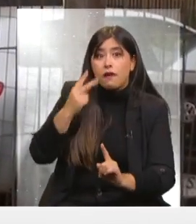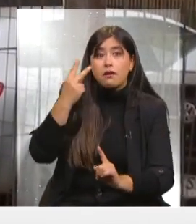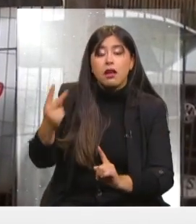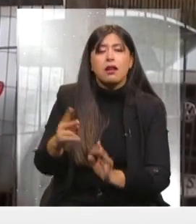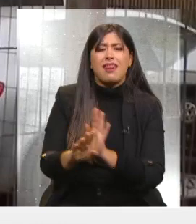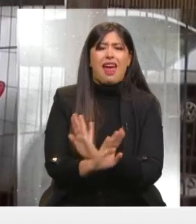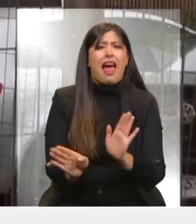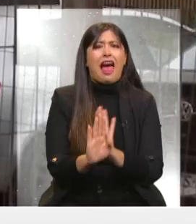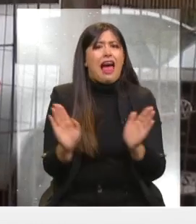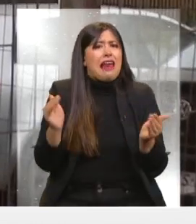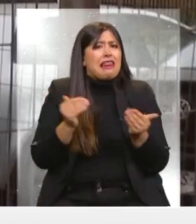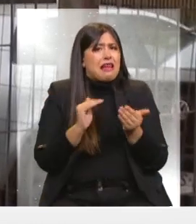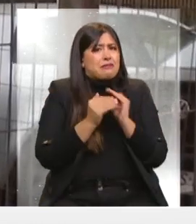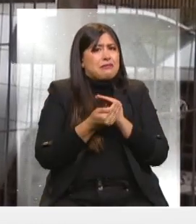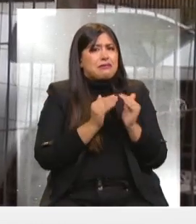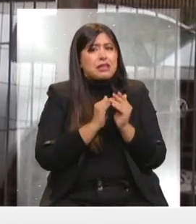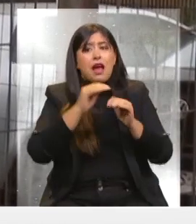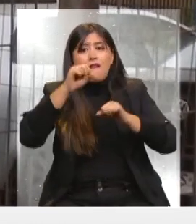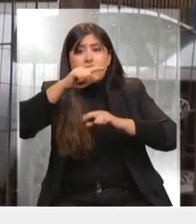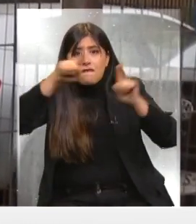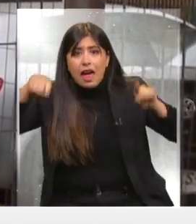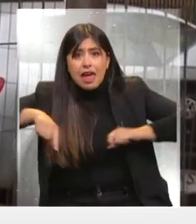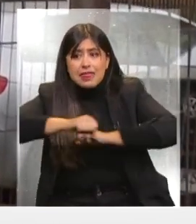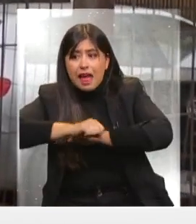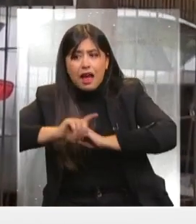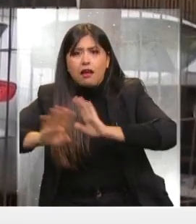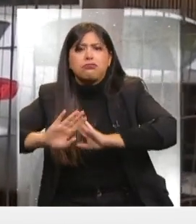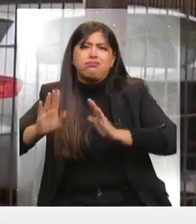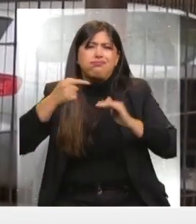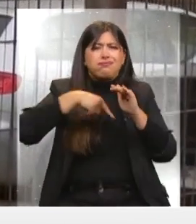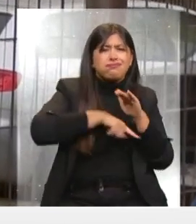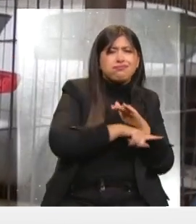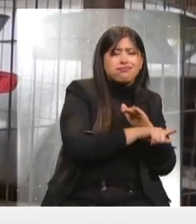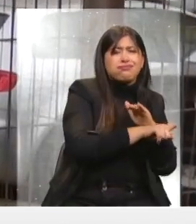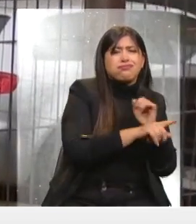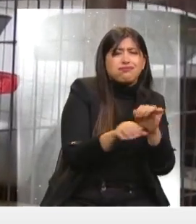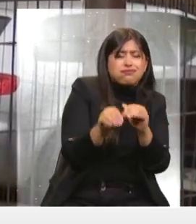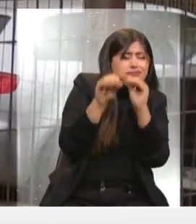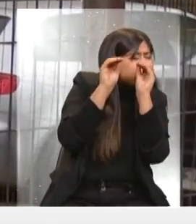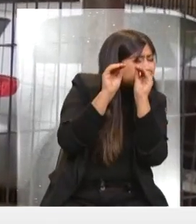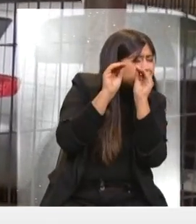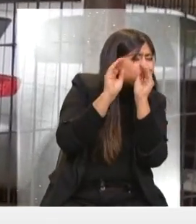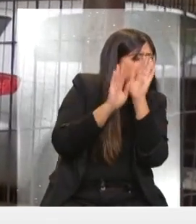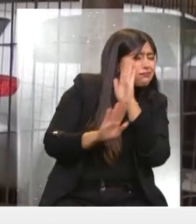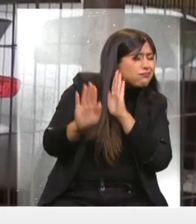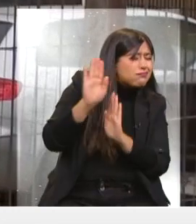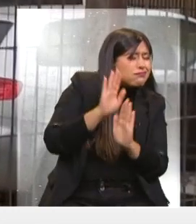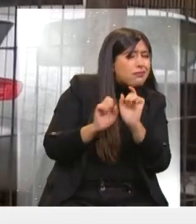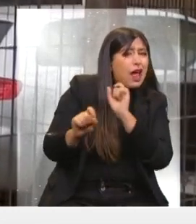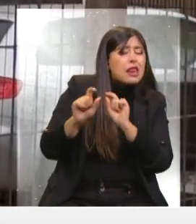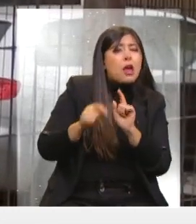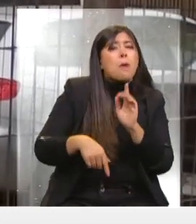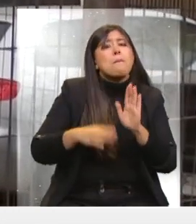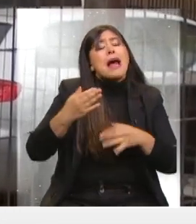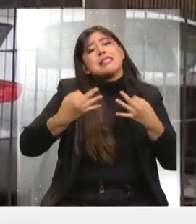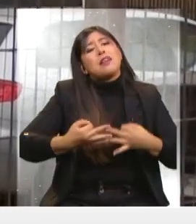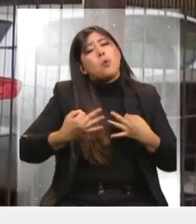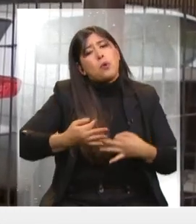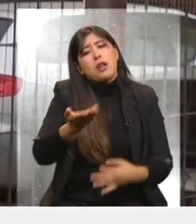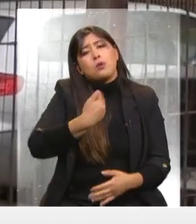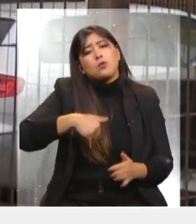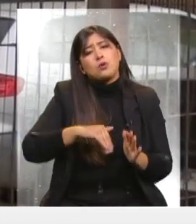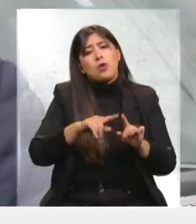por el estilo, por las ventanas, ni nada. O sea, todo lo contrario. Nos cobijamos donde más hay mayor seguridad en